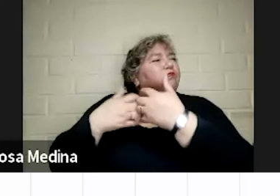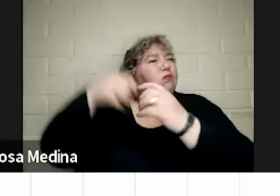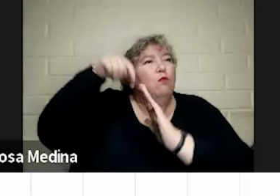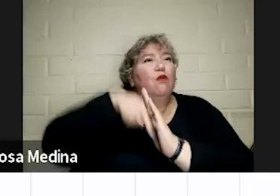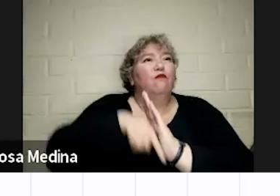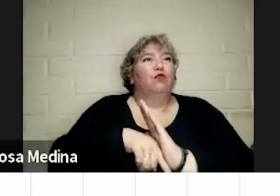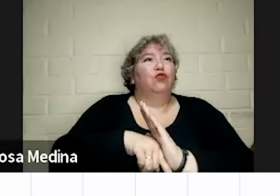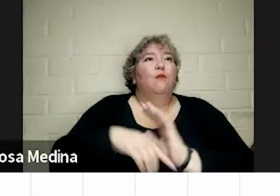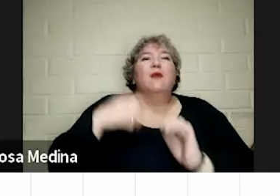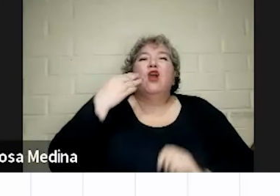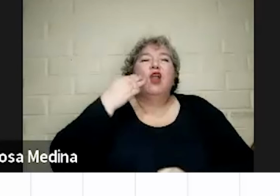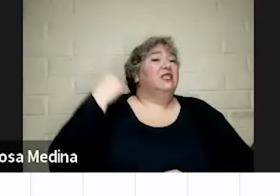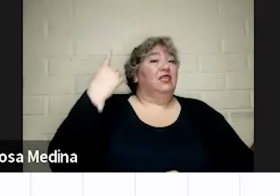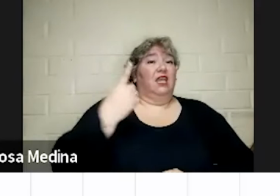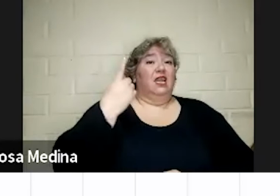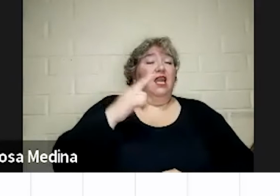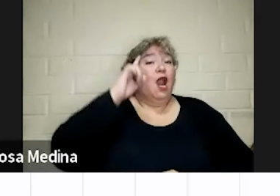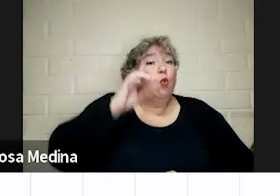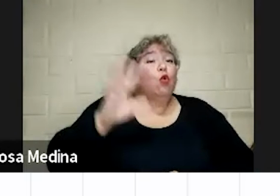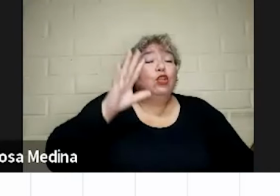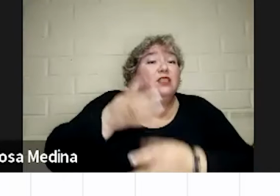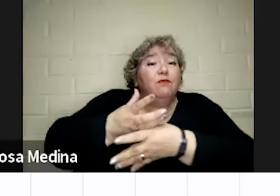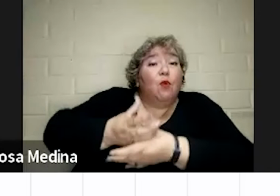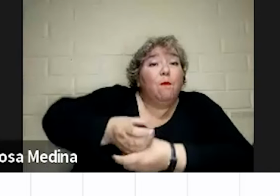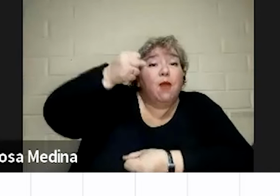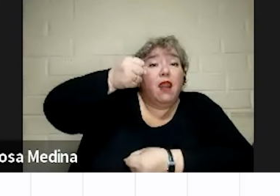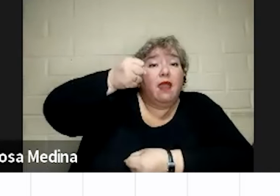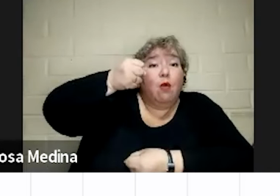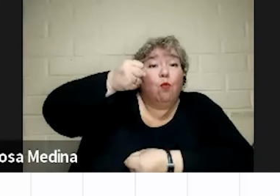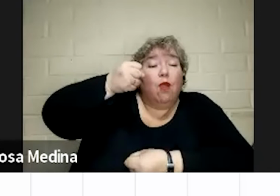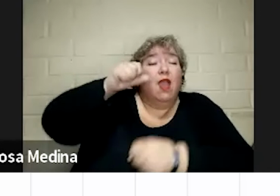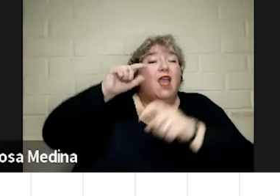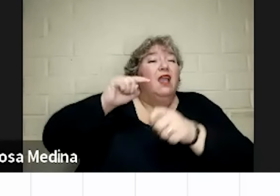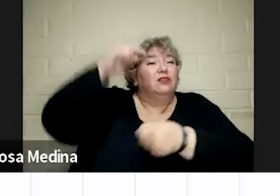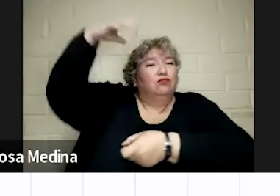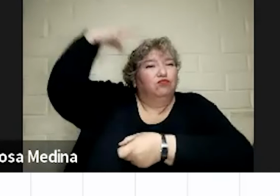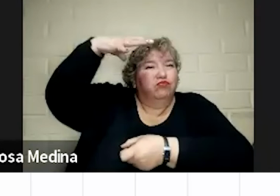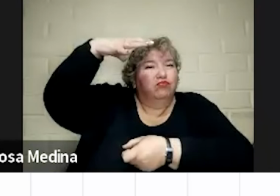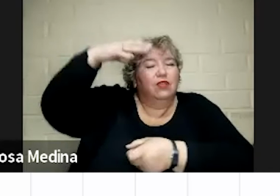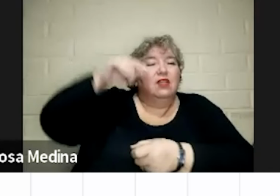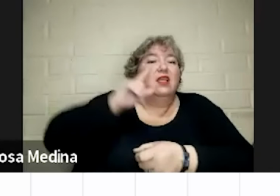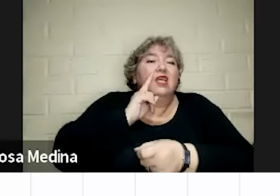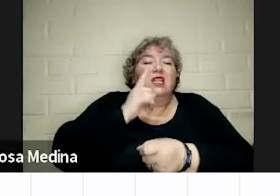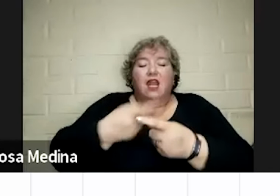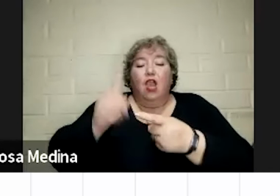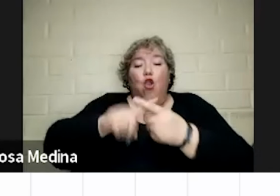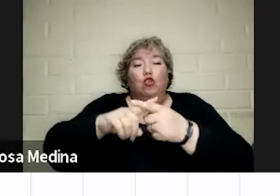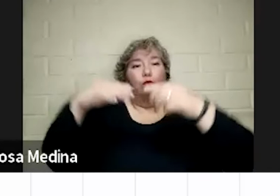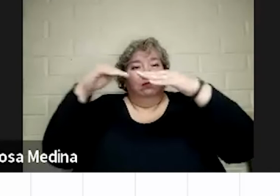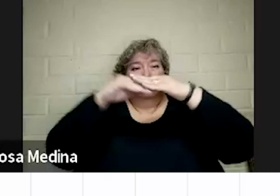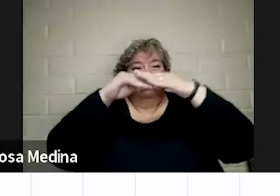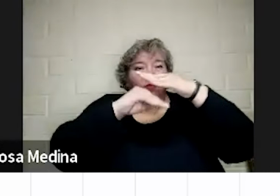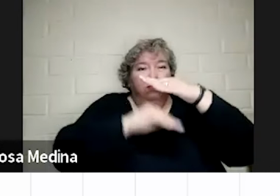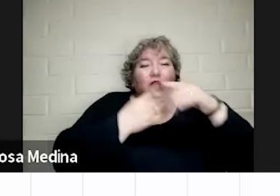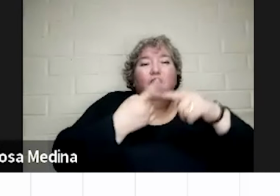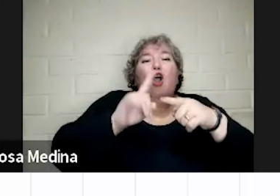se habla de un concepto paraguas. Un concepto paraguas tiene que ver con un concepto que alberga otros procesos dentro de sí mismo. Y